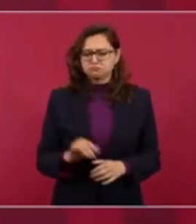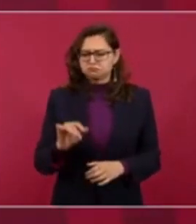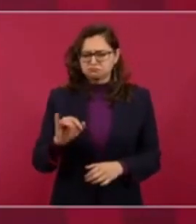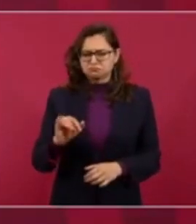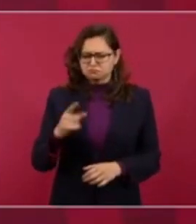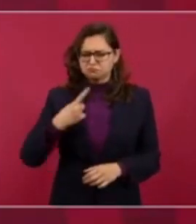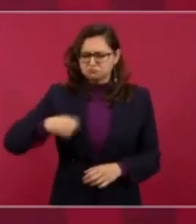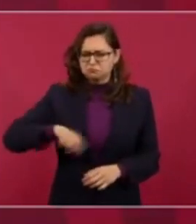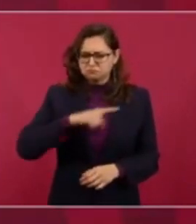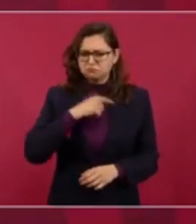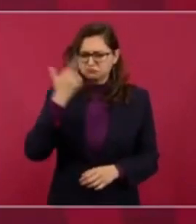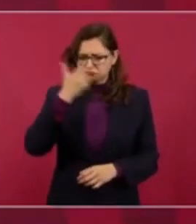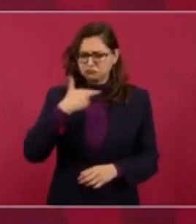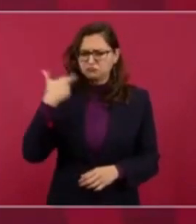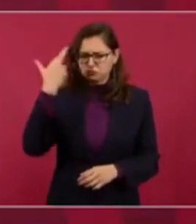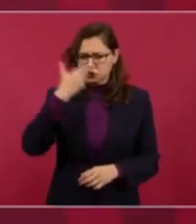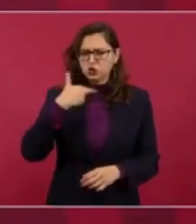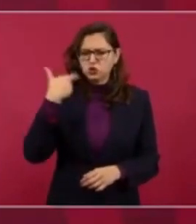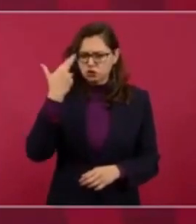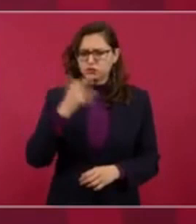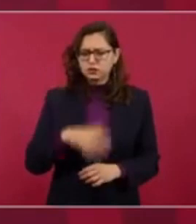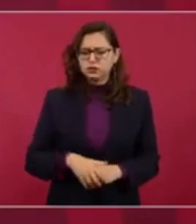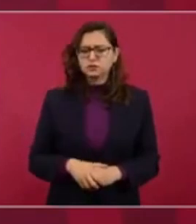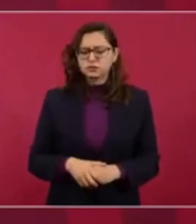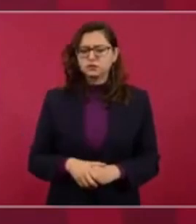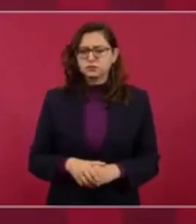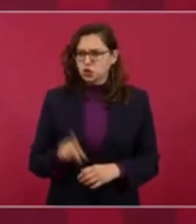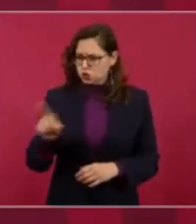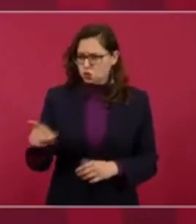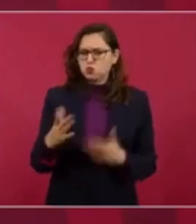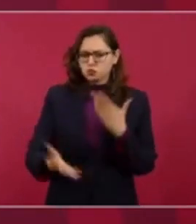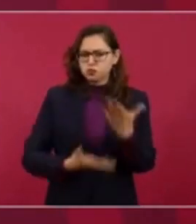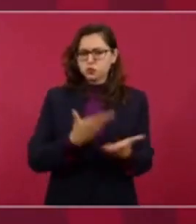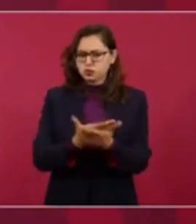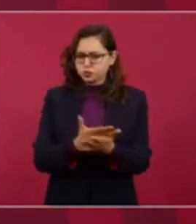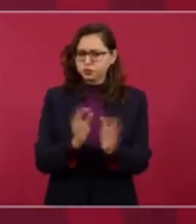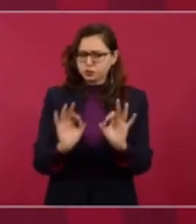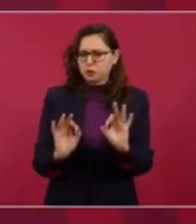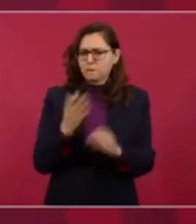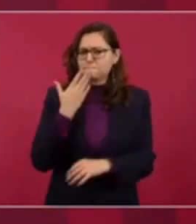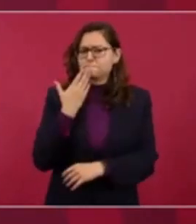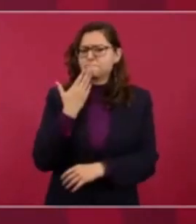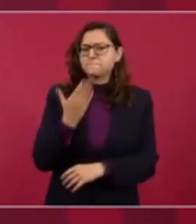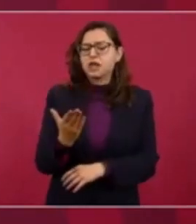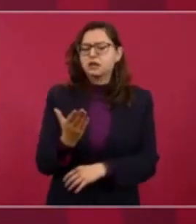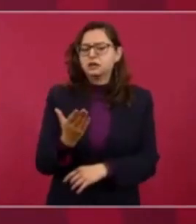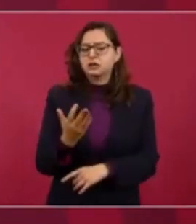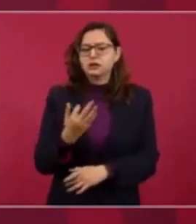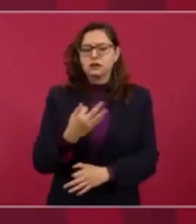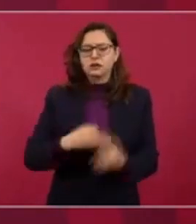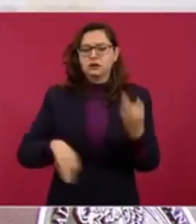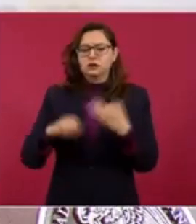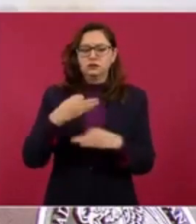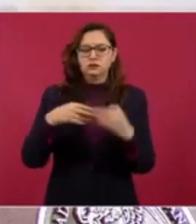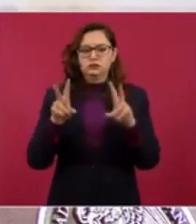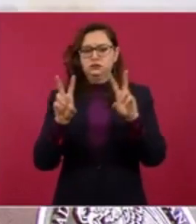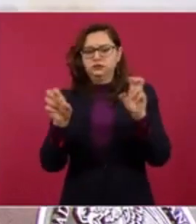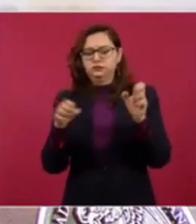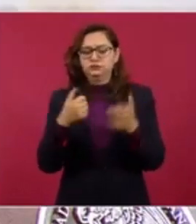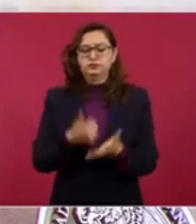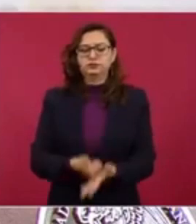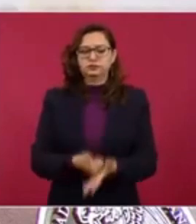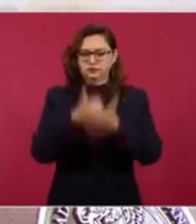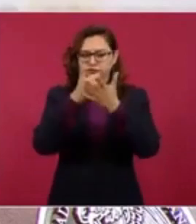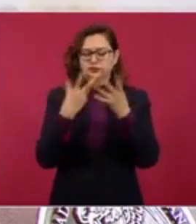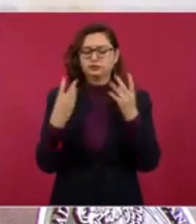revisarlo, y qué bueno te lo planteas, porque todo esto nos ayuda